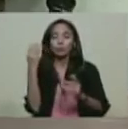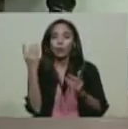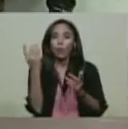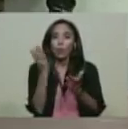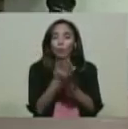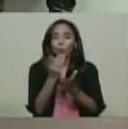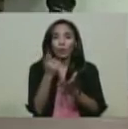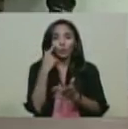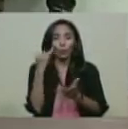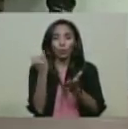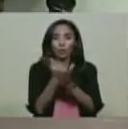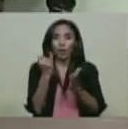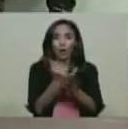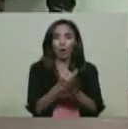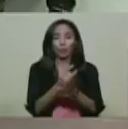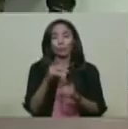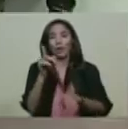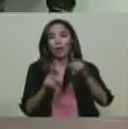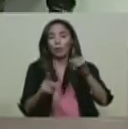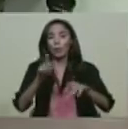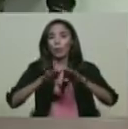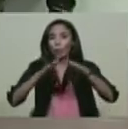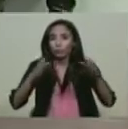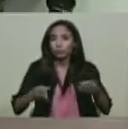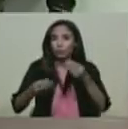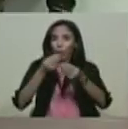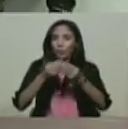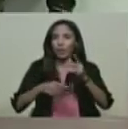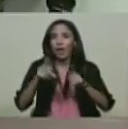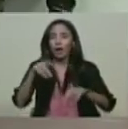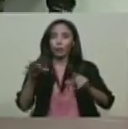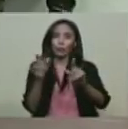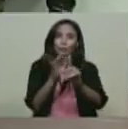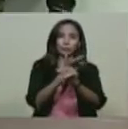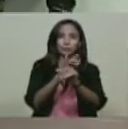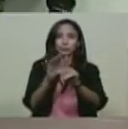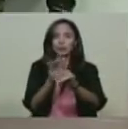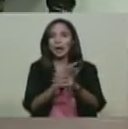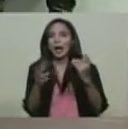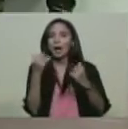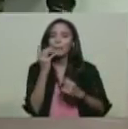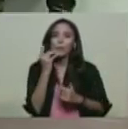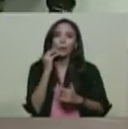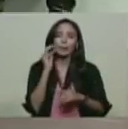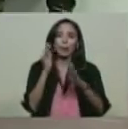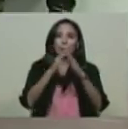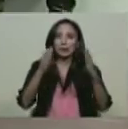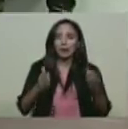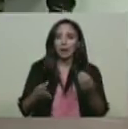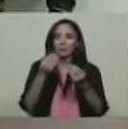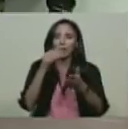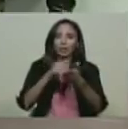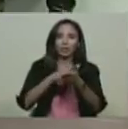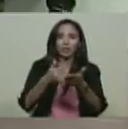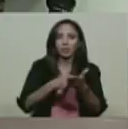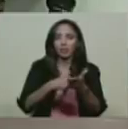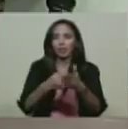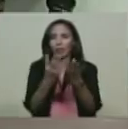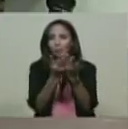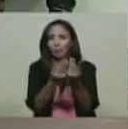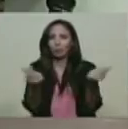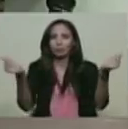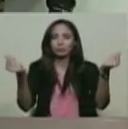infiltración de la derecha en algunos CLAP, que están tratando de utilizar algunos CLAP para destruirlos desde adentro.